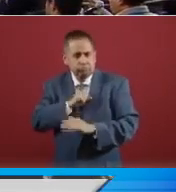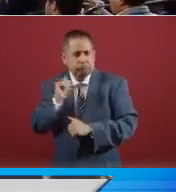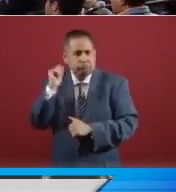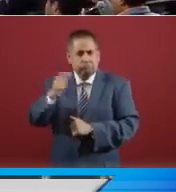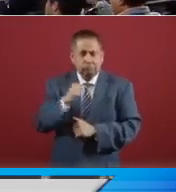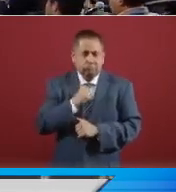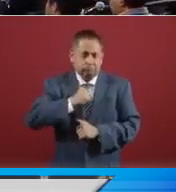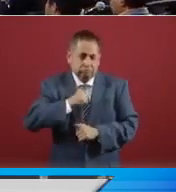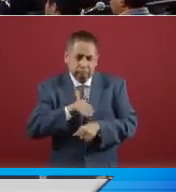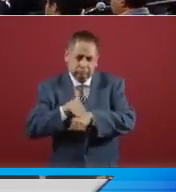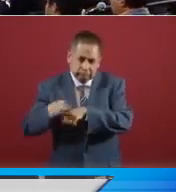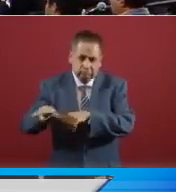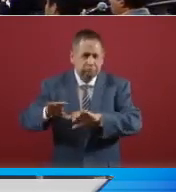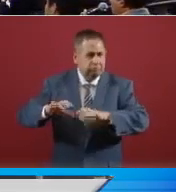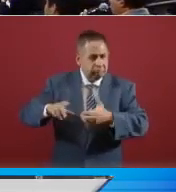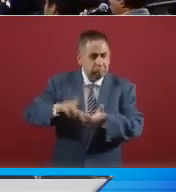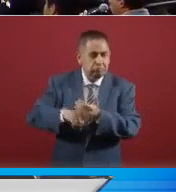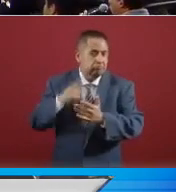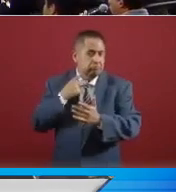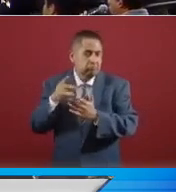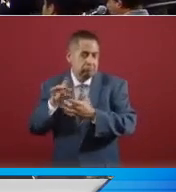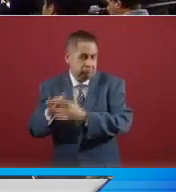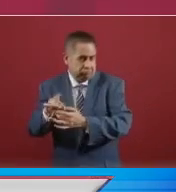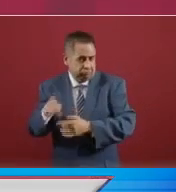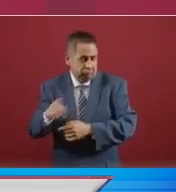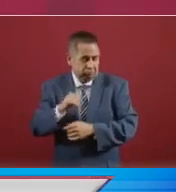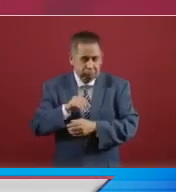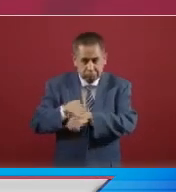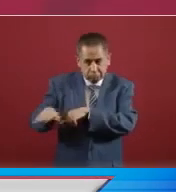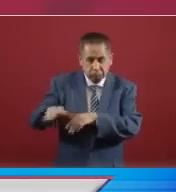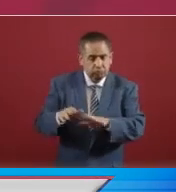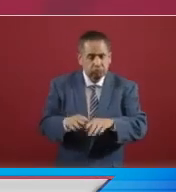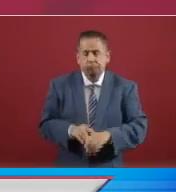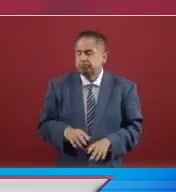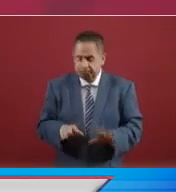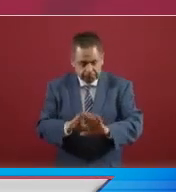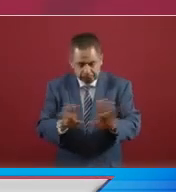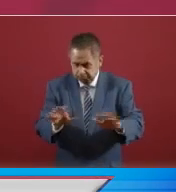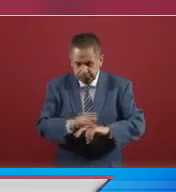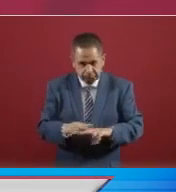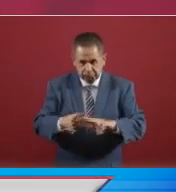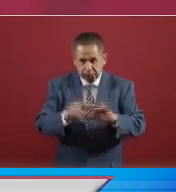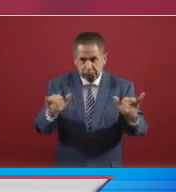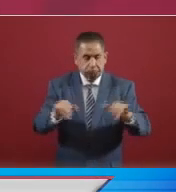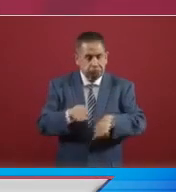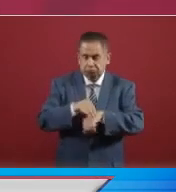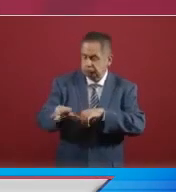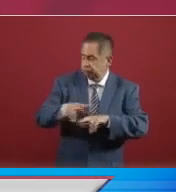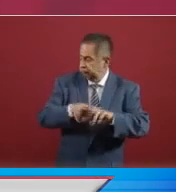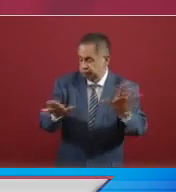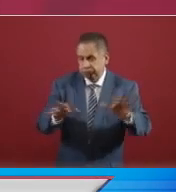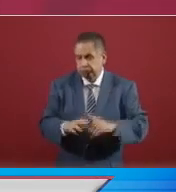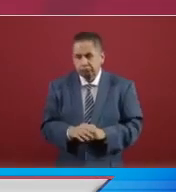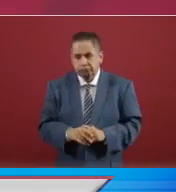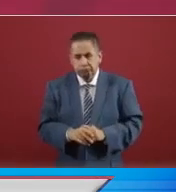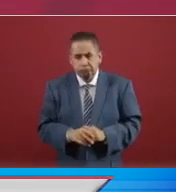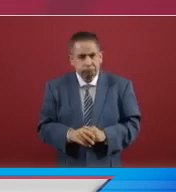¿Hay influencia de este empresario en las políticas de salud de su gobierno? No. ninguna influencia.